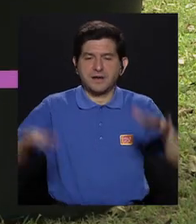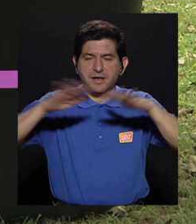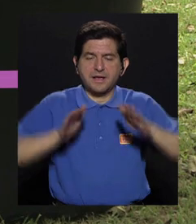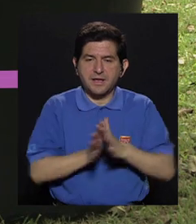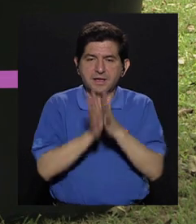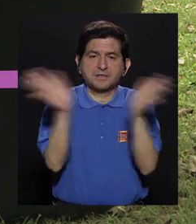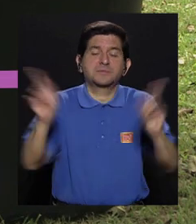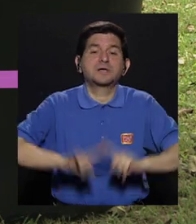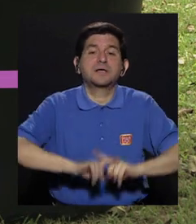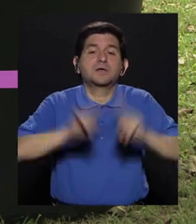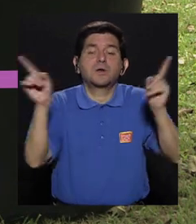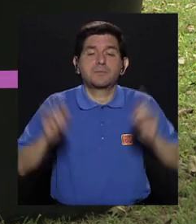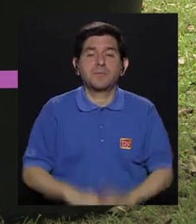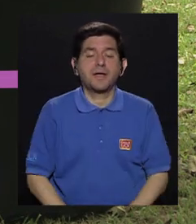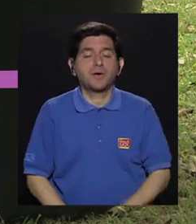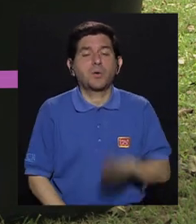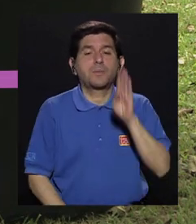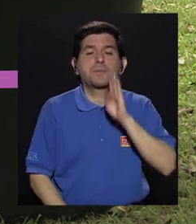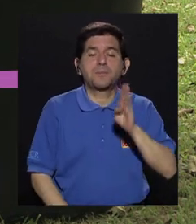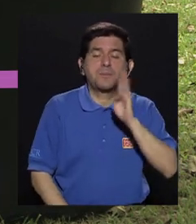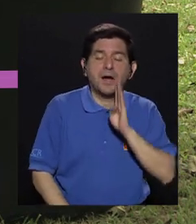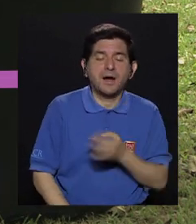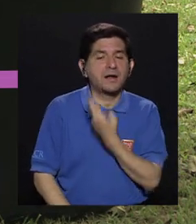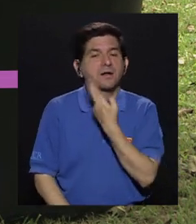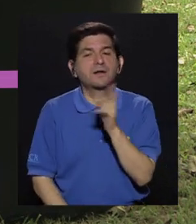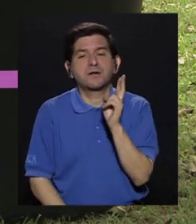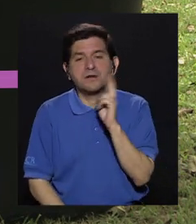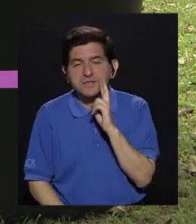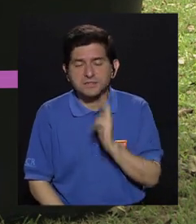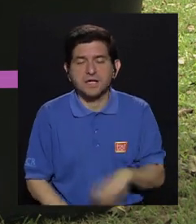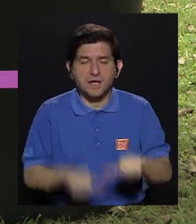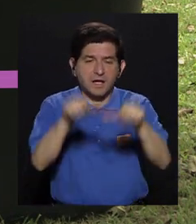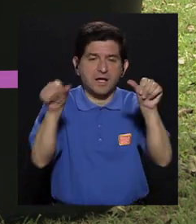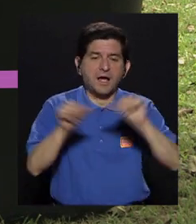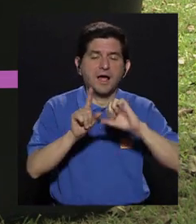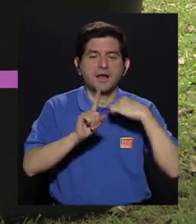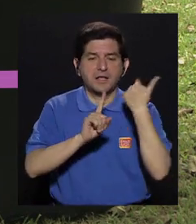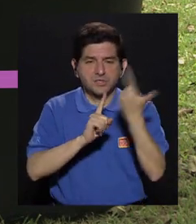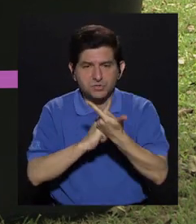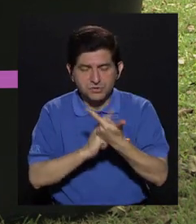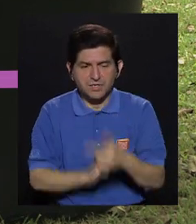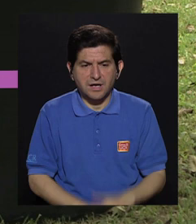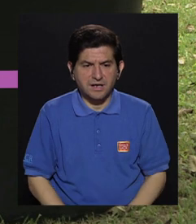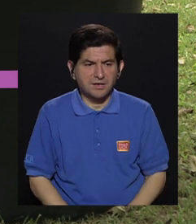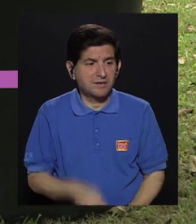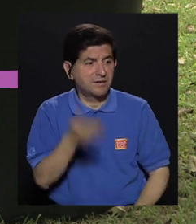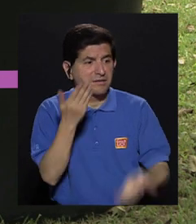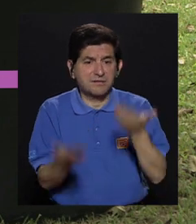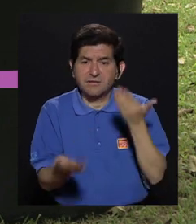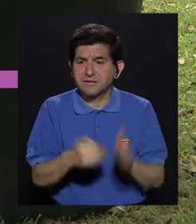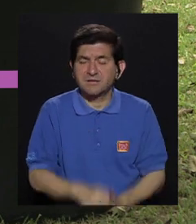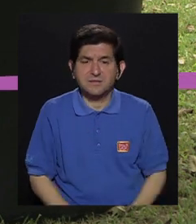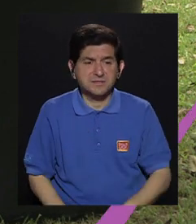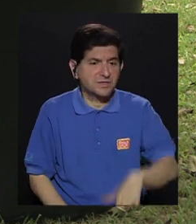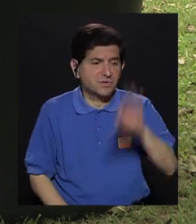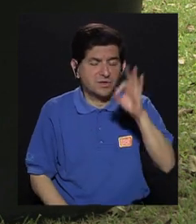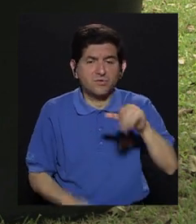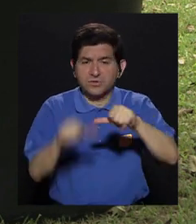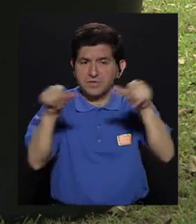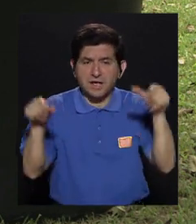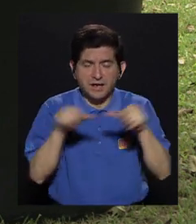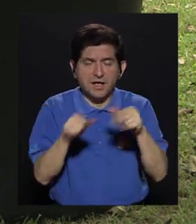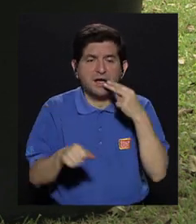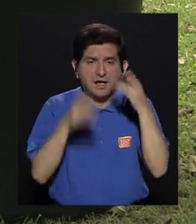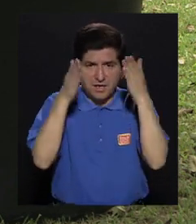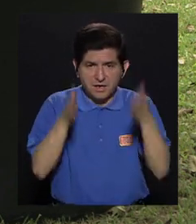pero ¿cuántas veces en un bar, en un restaurante, en un área social no encontrábamos áreas de fumadores